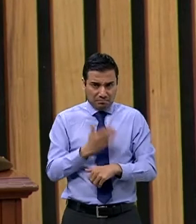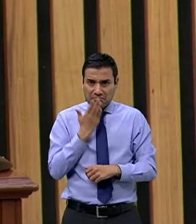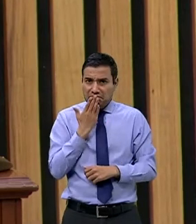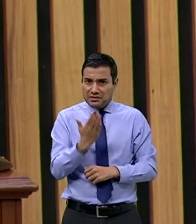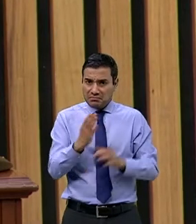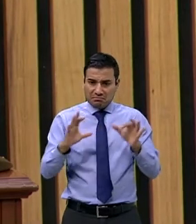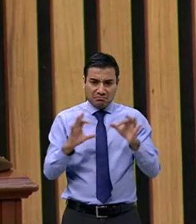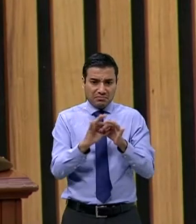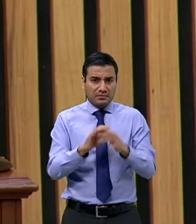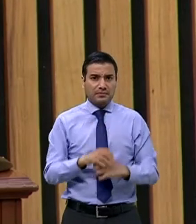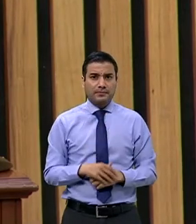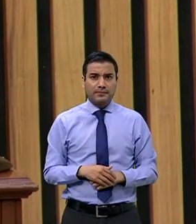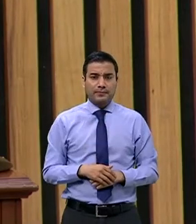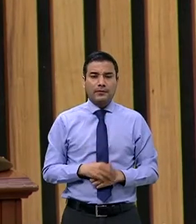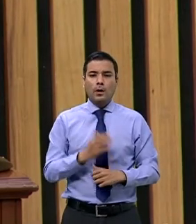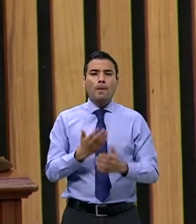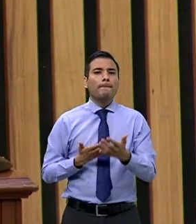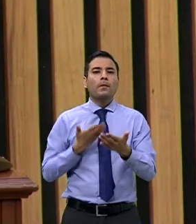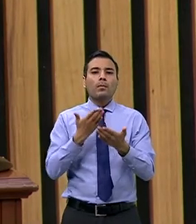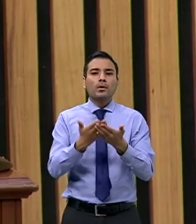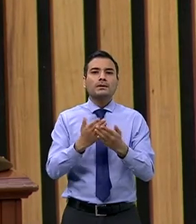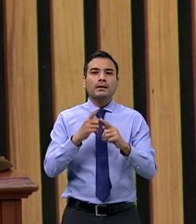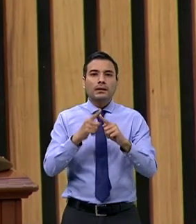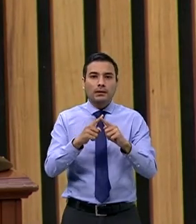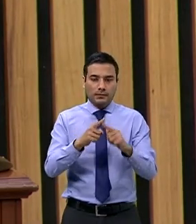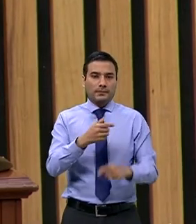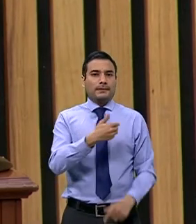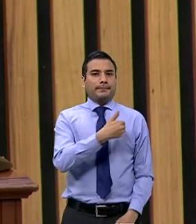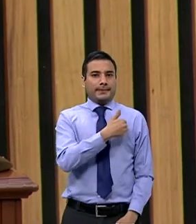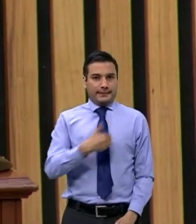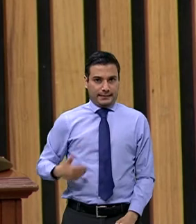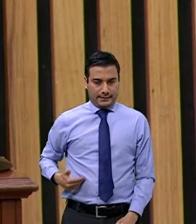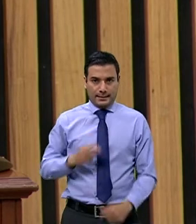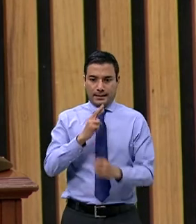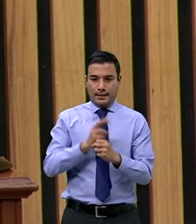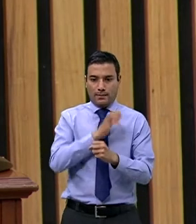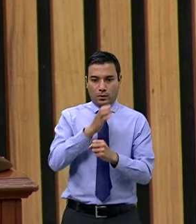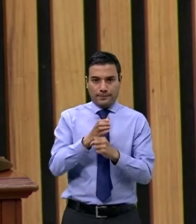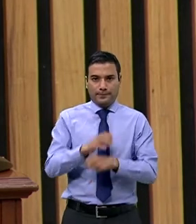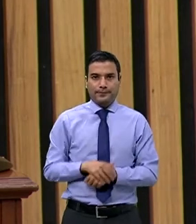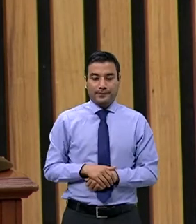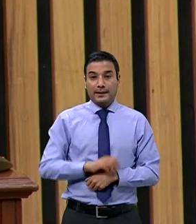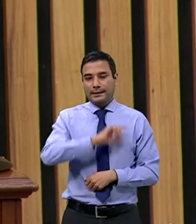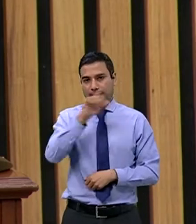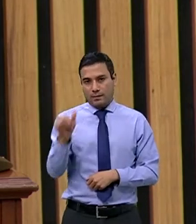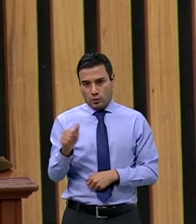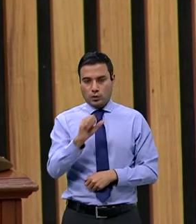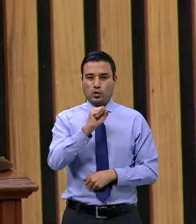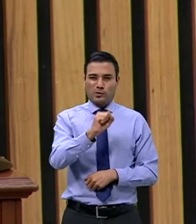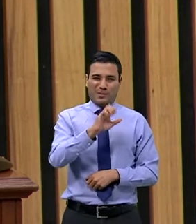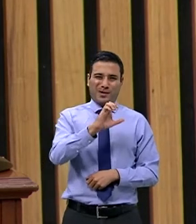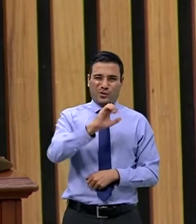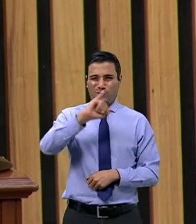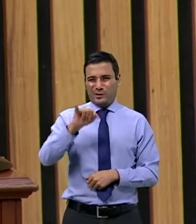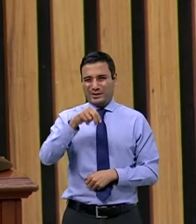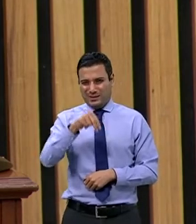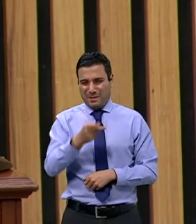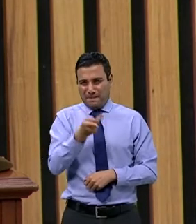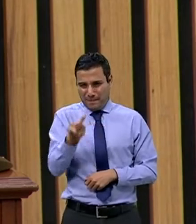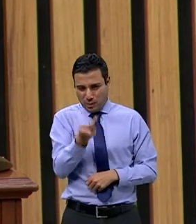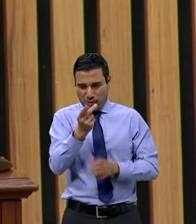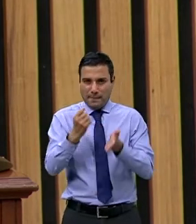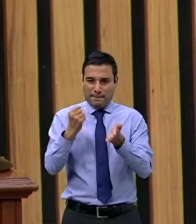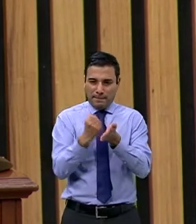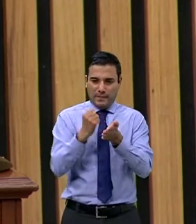solicitada por el presidente de la republica con una pregunta validada por la suprema corte y